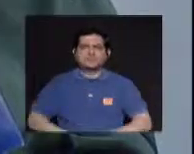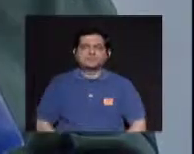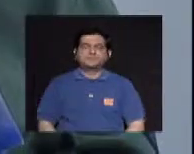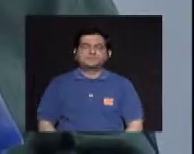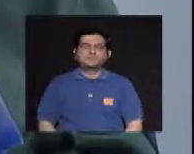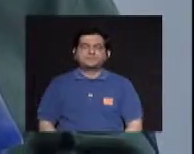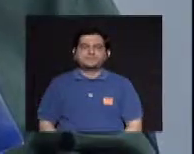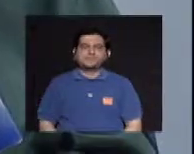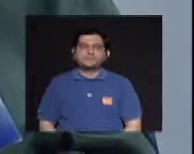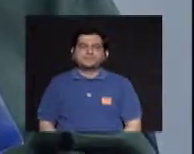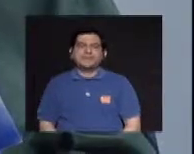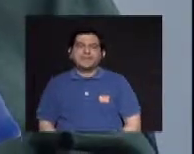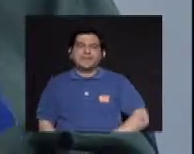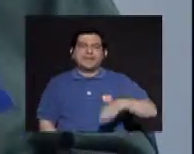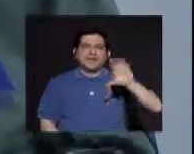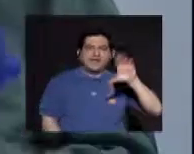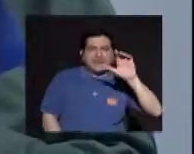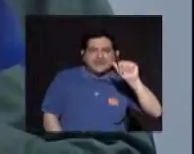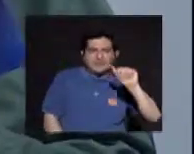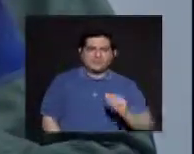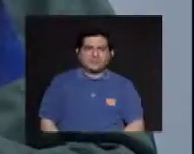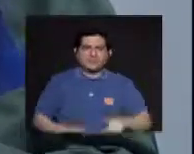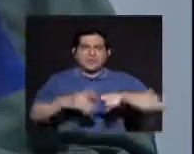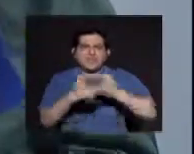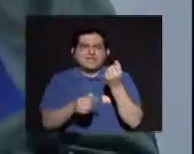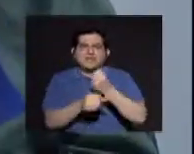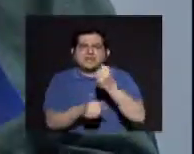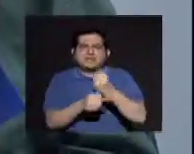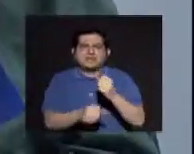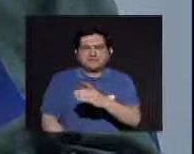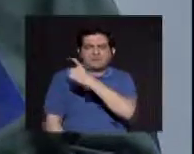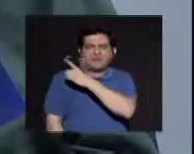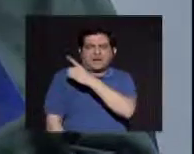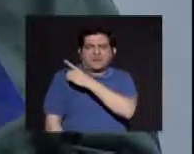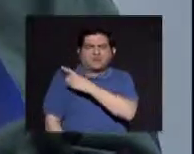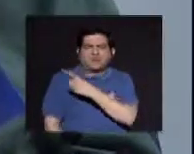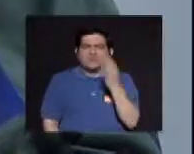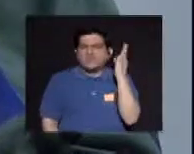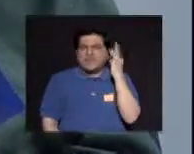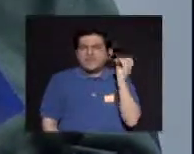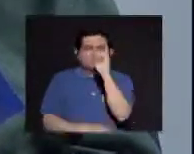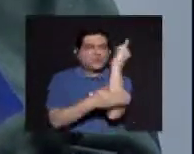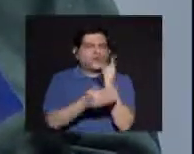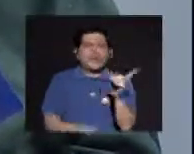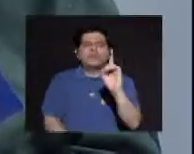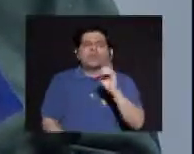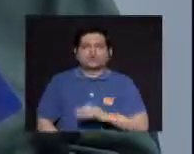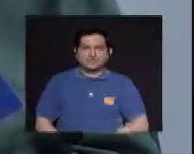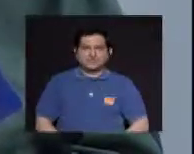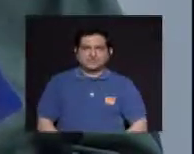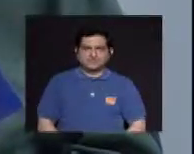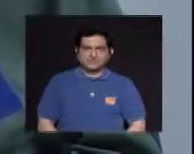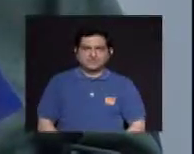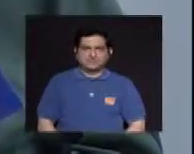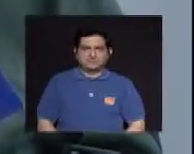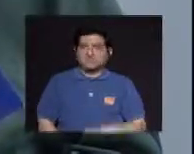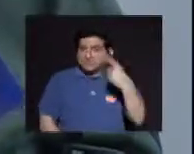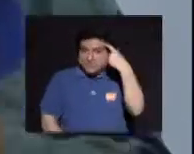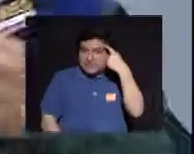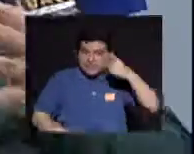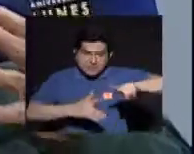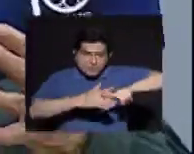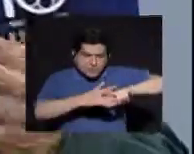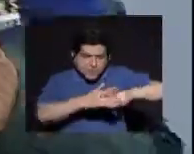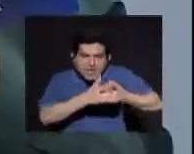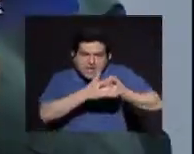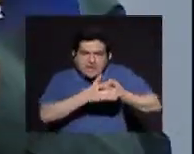Cinemateca. Catalina, ¿dónde empieza el trabajo de la directora de arte en este caso? Desde